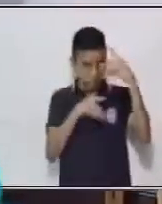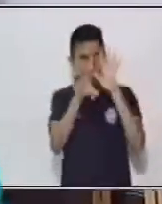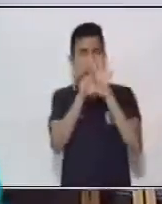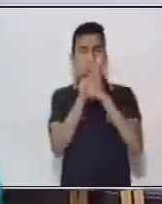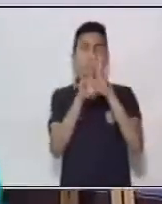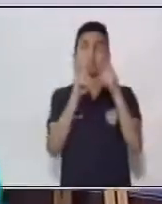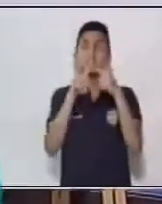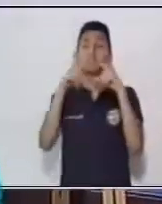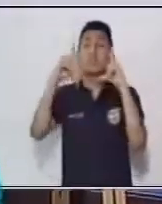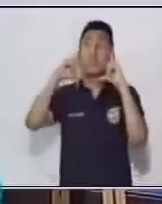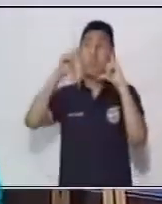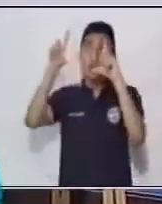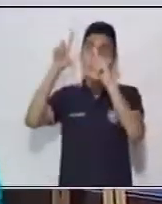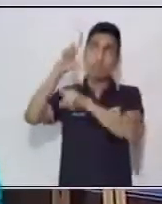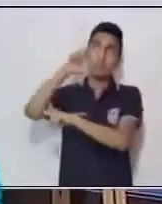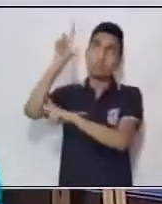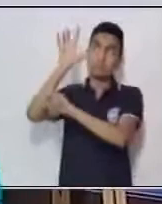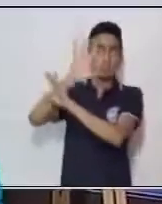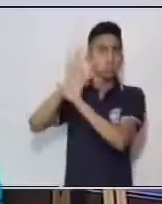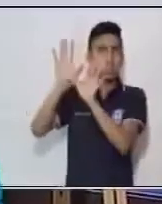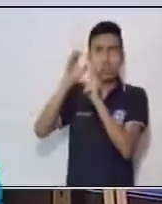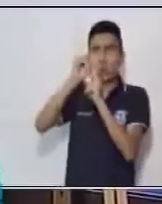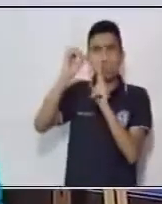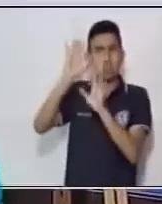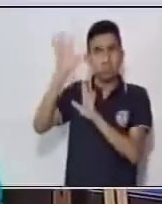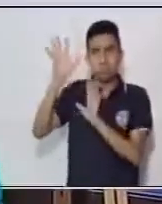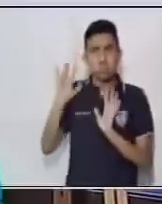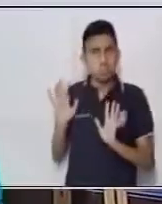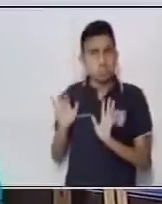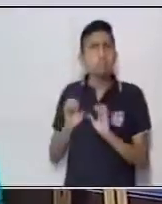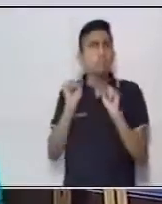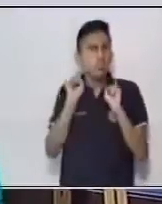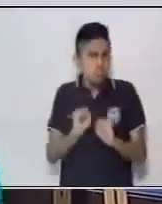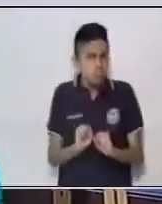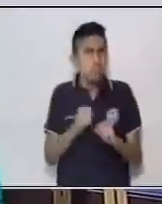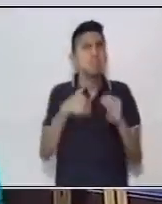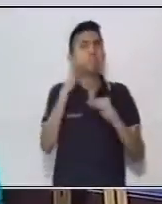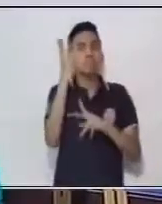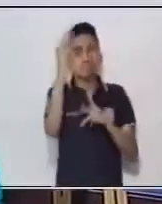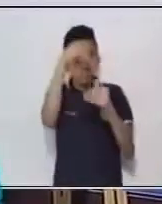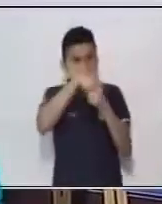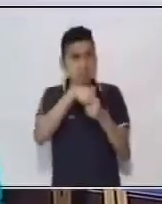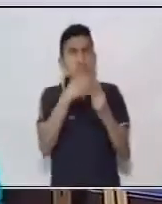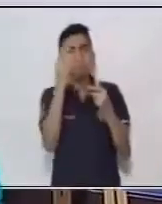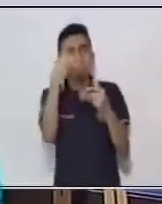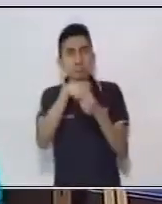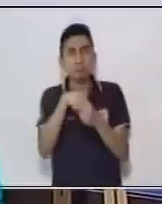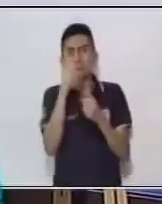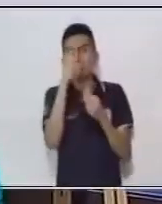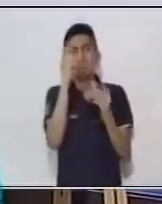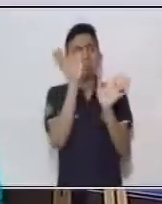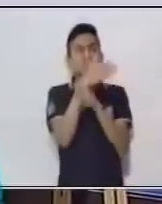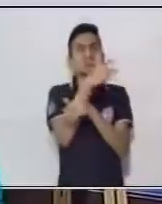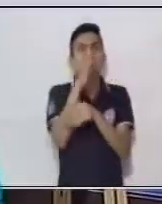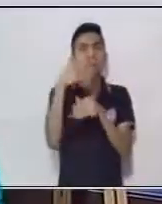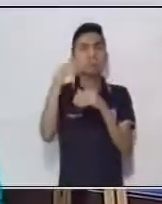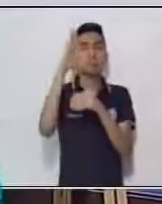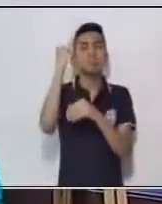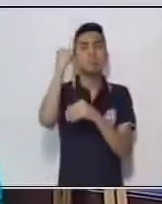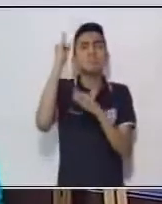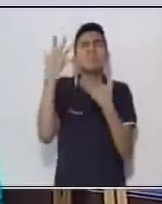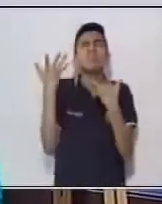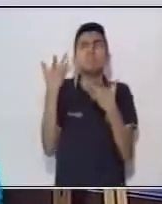amarillo, hasta ahí dejamos la oración. Podemos añadirle más cualidades, pero no nos va a dar más idea. El sol es